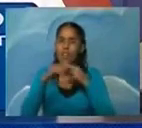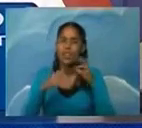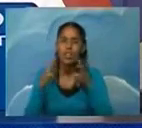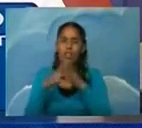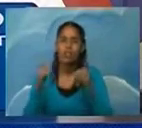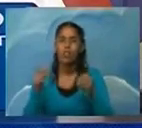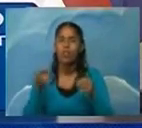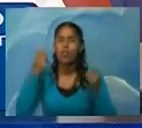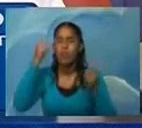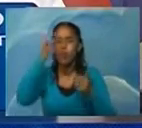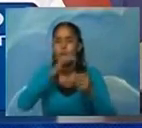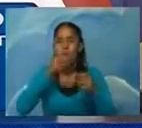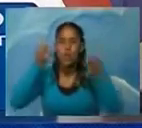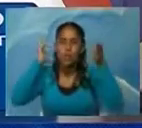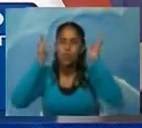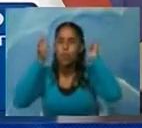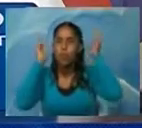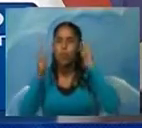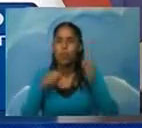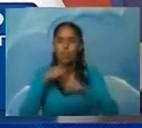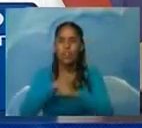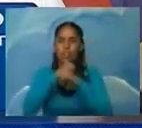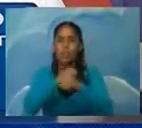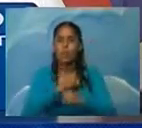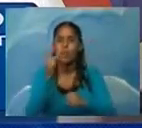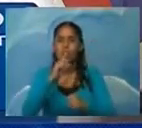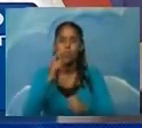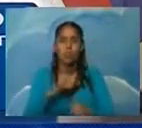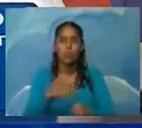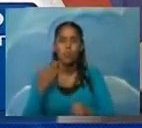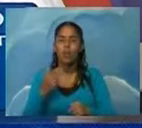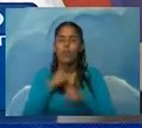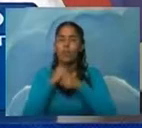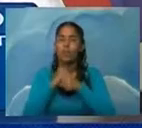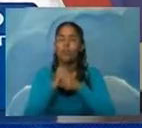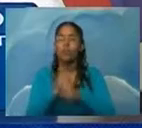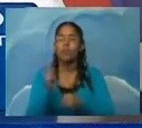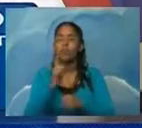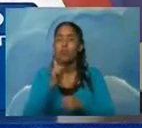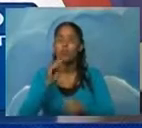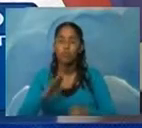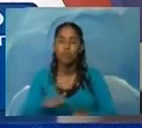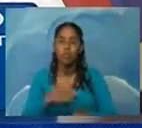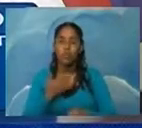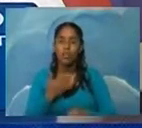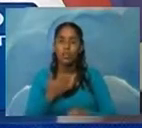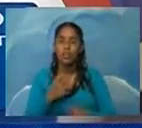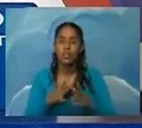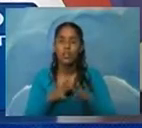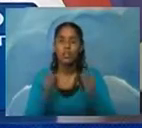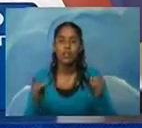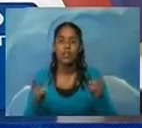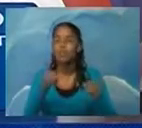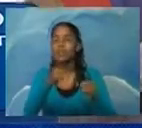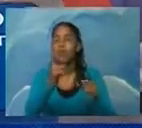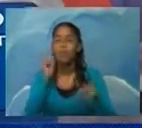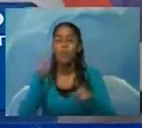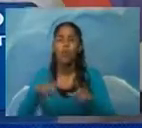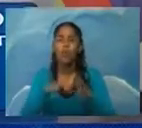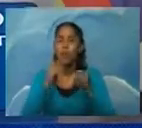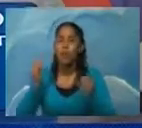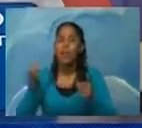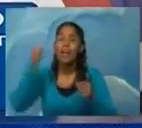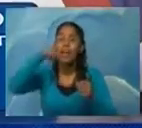como el caballo, usted no se puede comer ni el burro ni el caballo, ni tampoco se puede comer el camello. ¿Por qué?